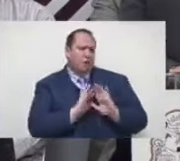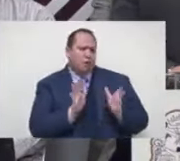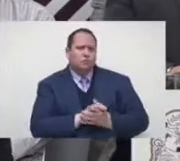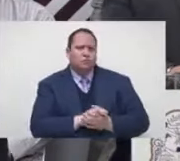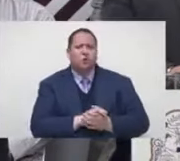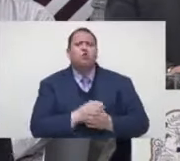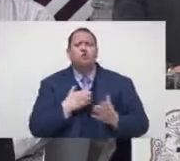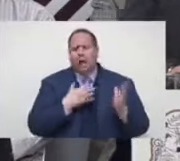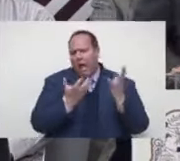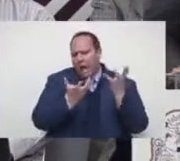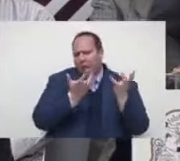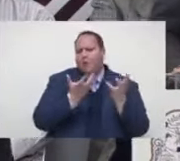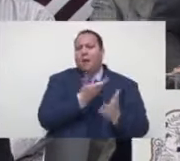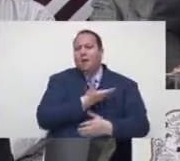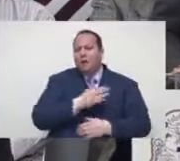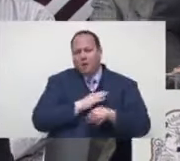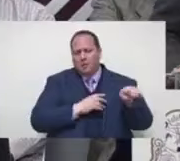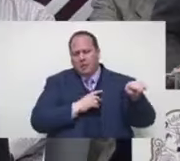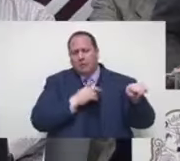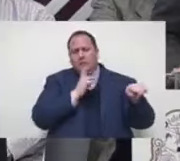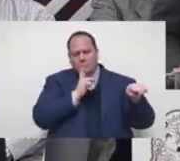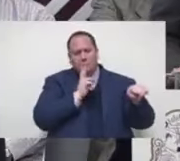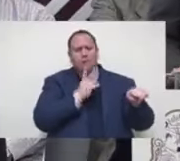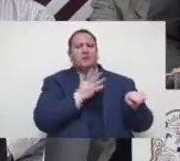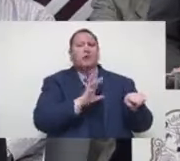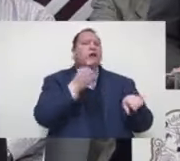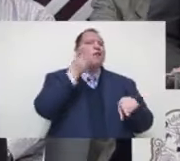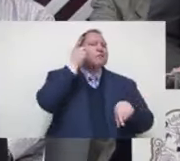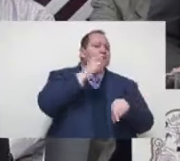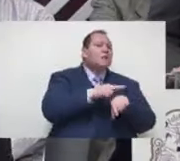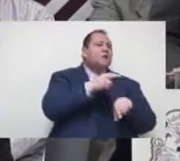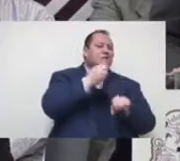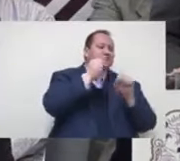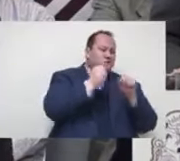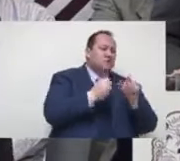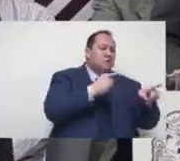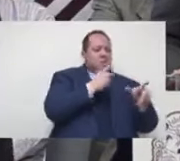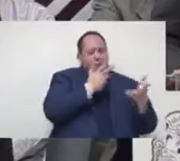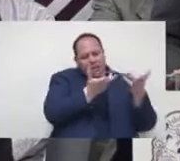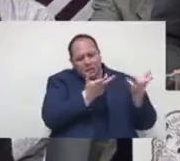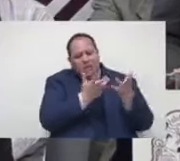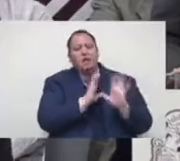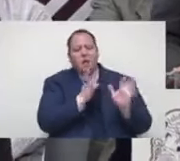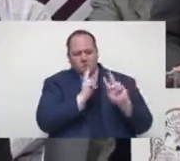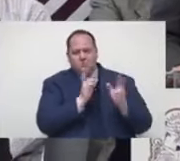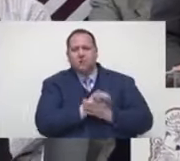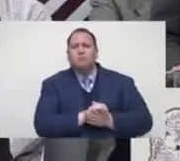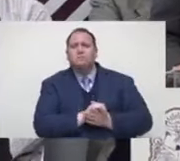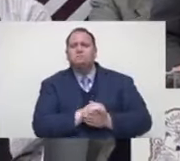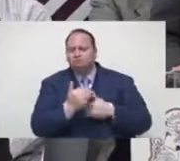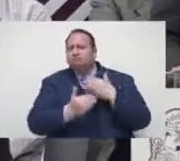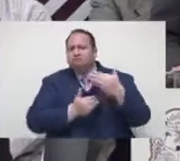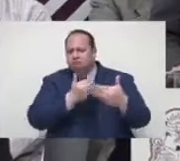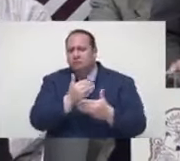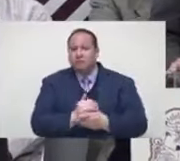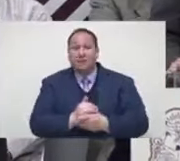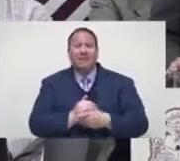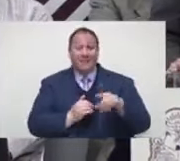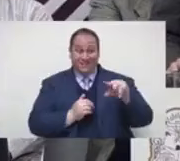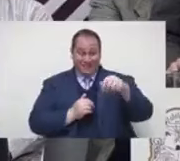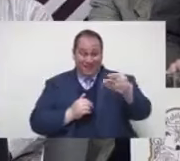entonces yo tuve una conversación con la alcaldesa y ya tuve una conversación con el director de Seguridad Pública Municipal, sí, y obviamente ya tenemos el seguimiento, y específicamente de